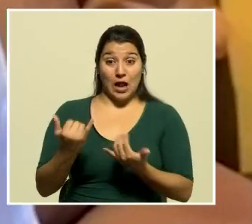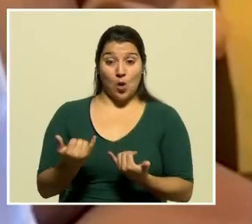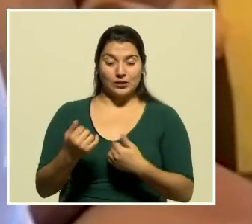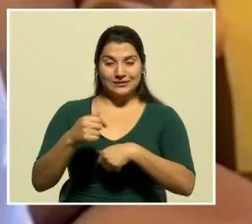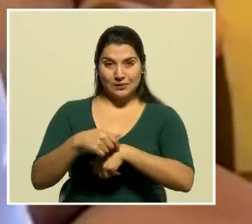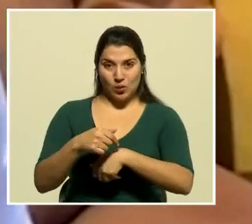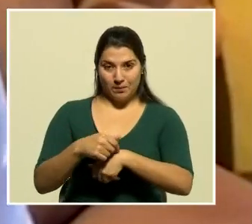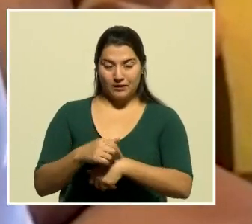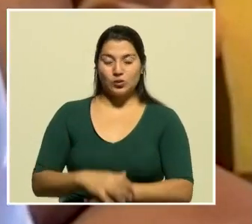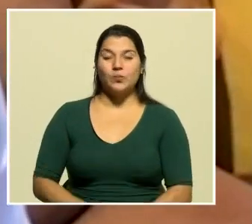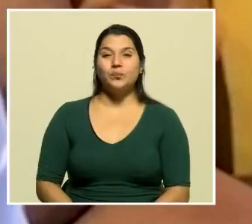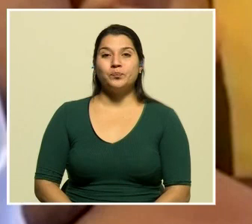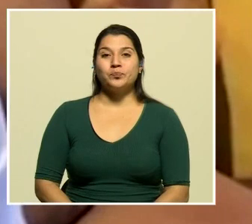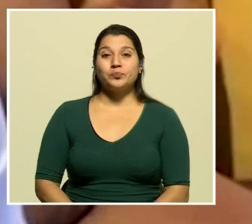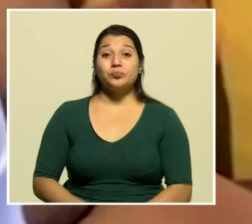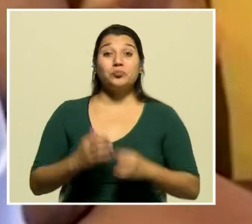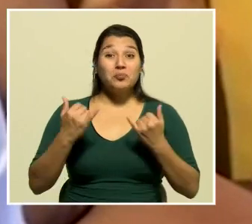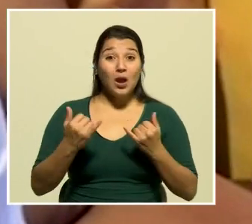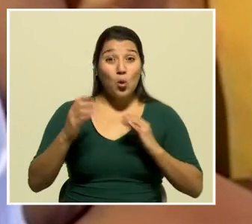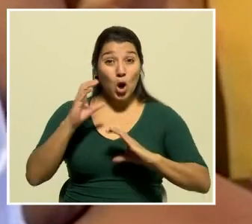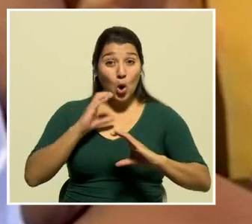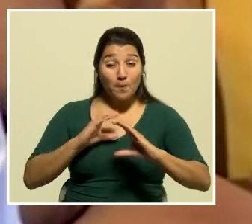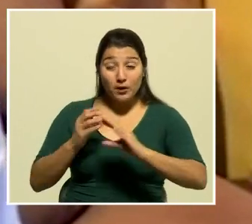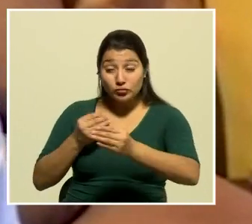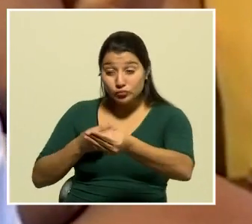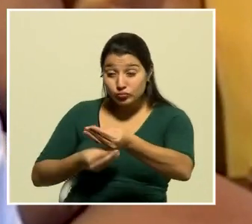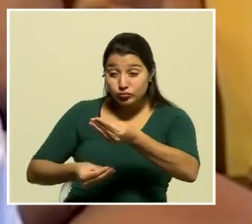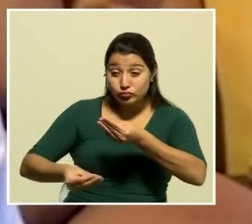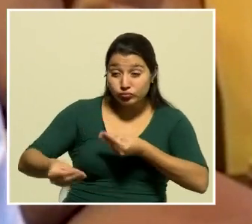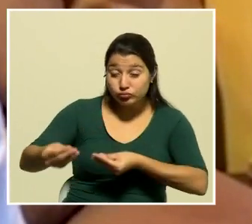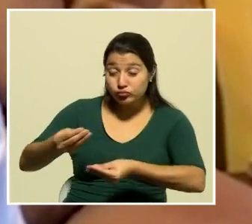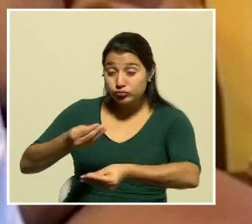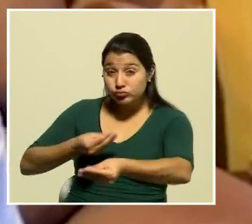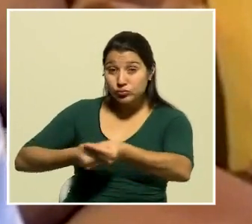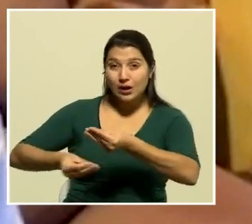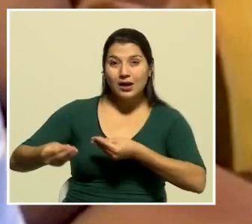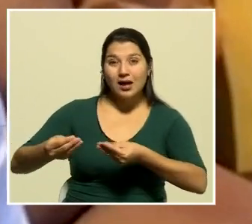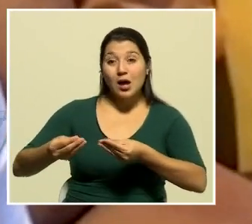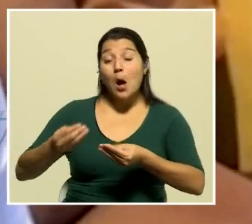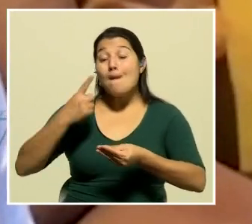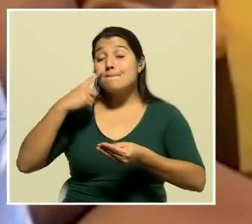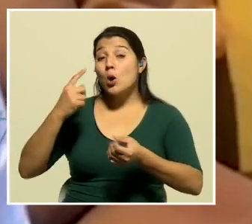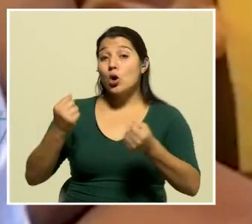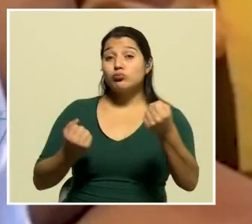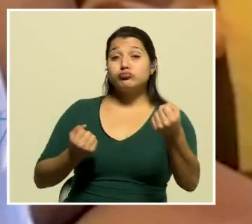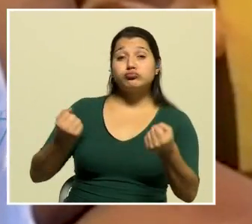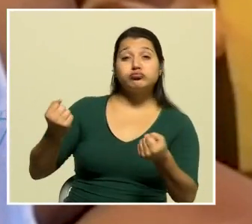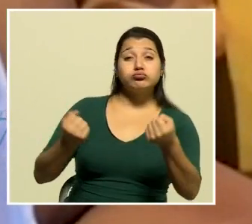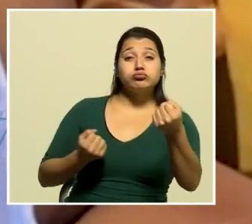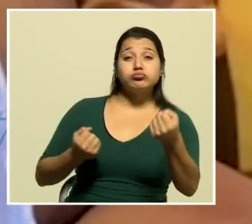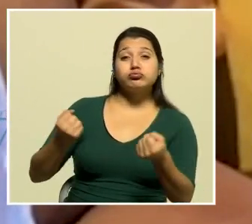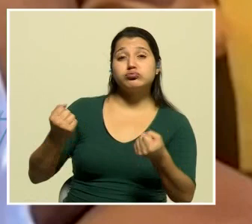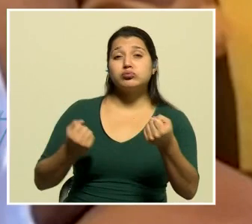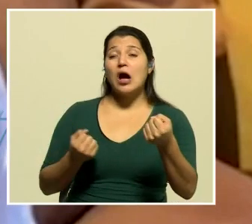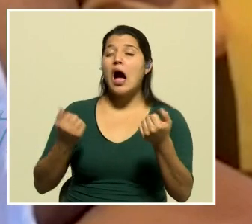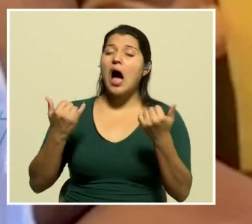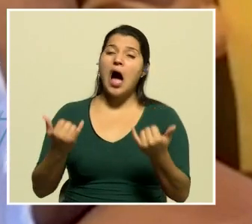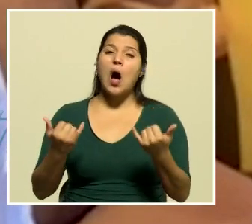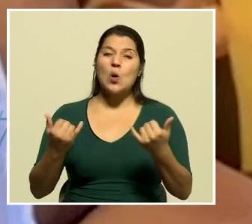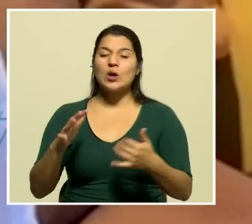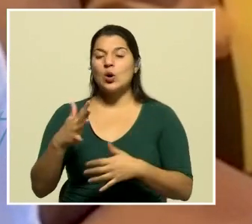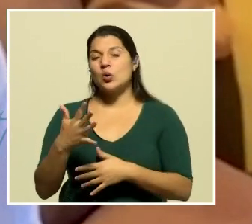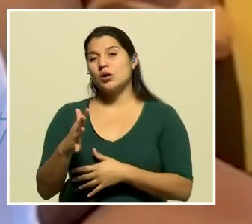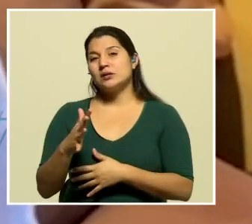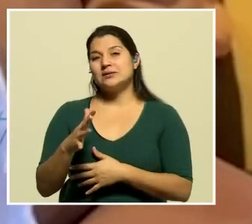Ya que el flujo comercial de furgones hacia el norte es aproximadamente de entre 150